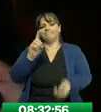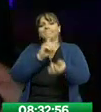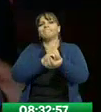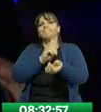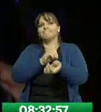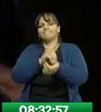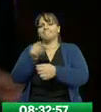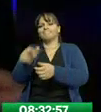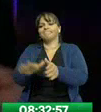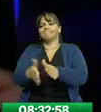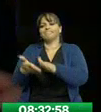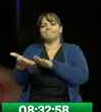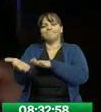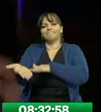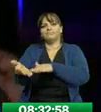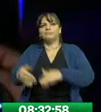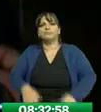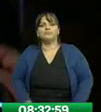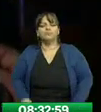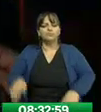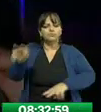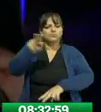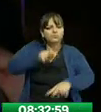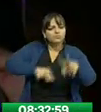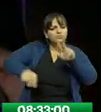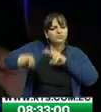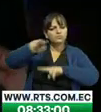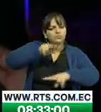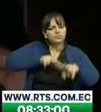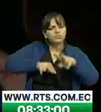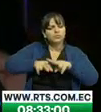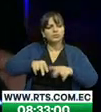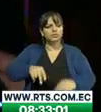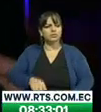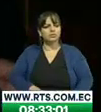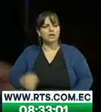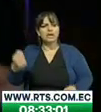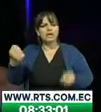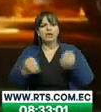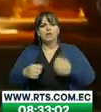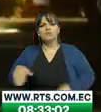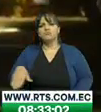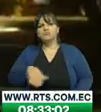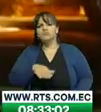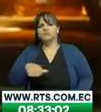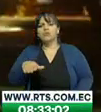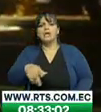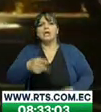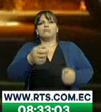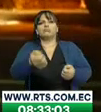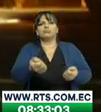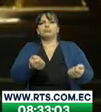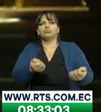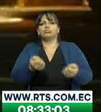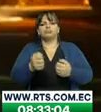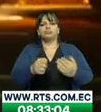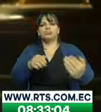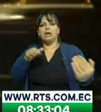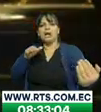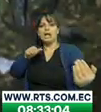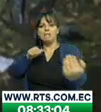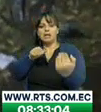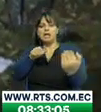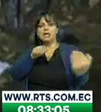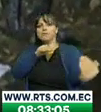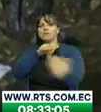los indicios y las primeras investigaciones, tendríamos una invasión de carril por parte del camión, más sin embargo, en el transcurso